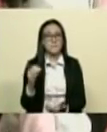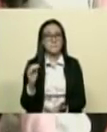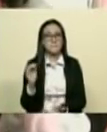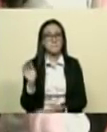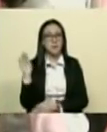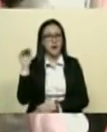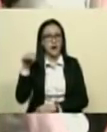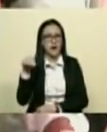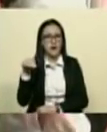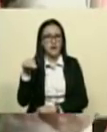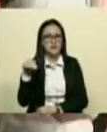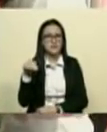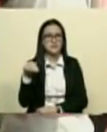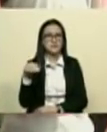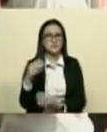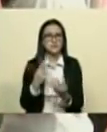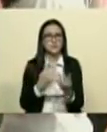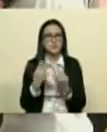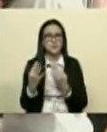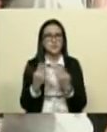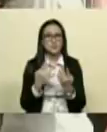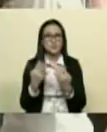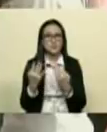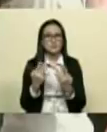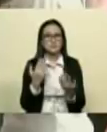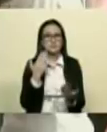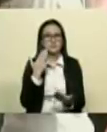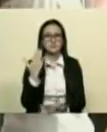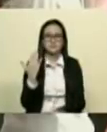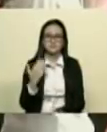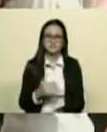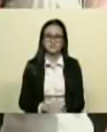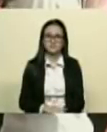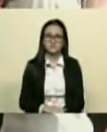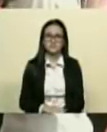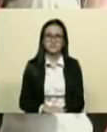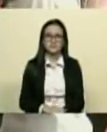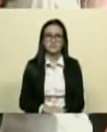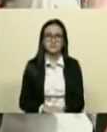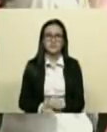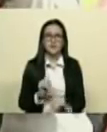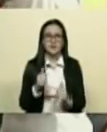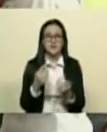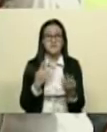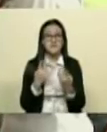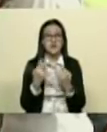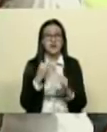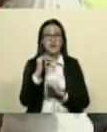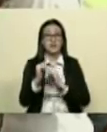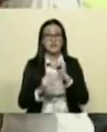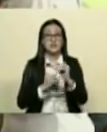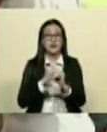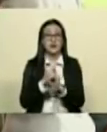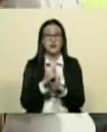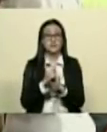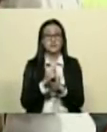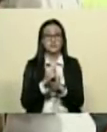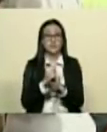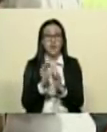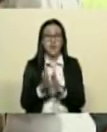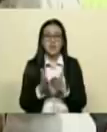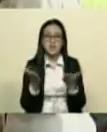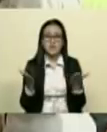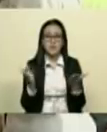en el Boulevard Francisco Pacheco, donde se dio inicio a la Feria Internacional del Libro